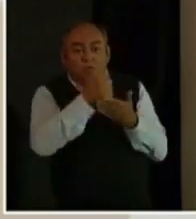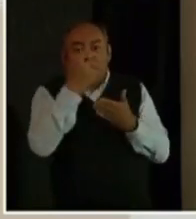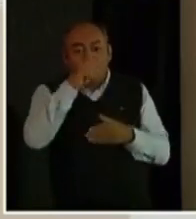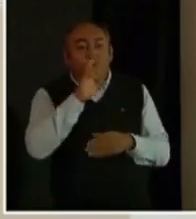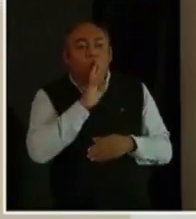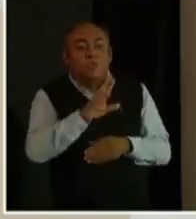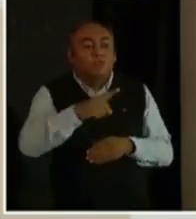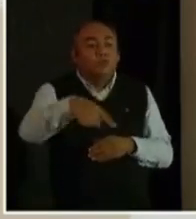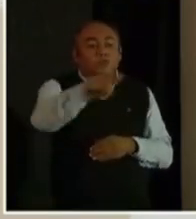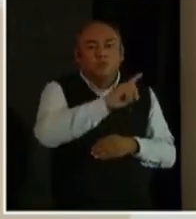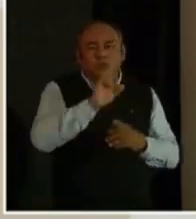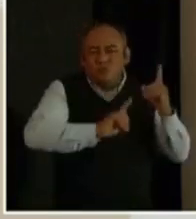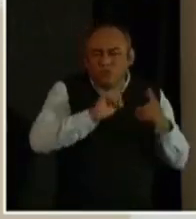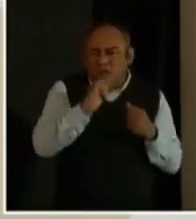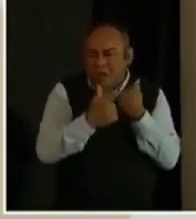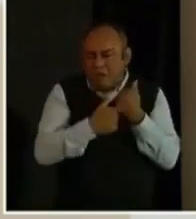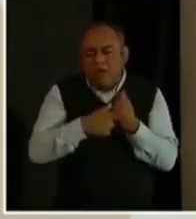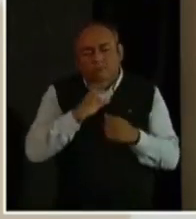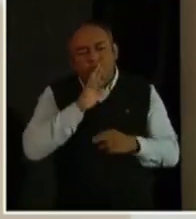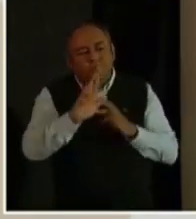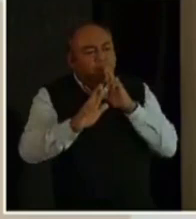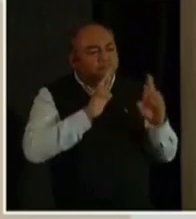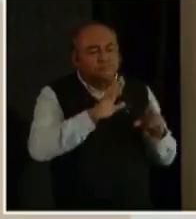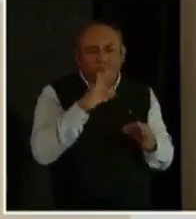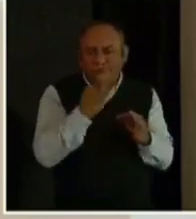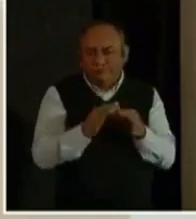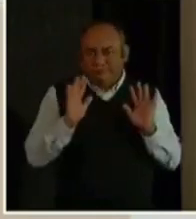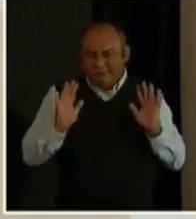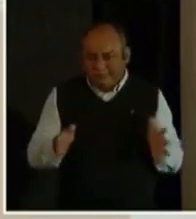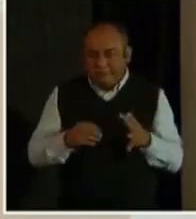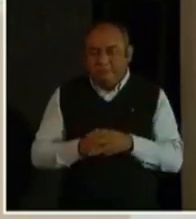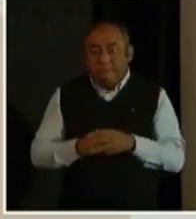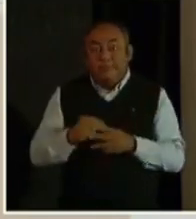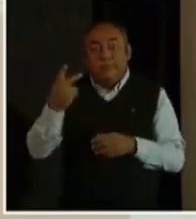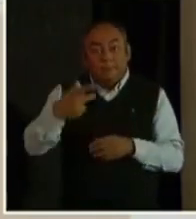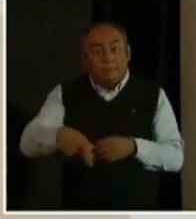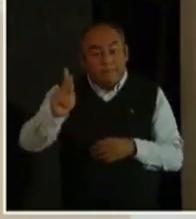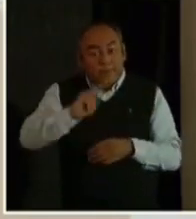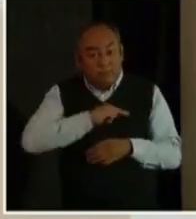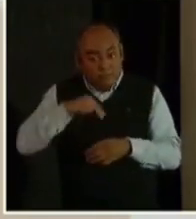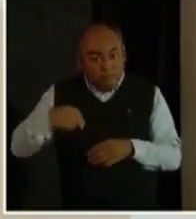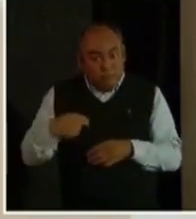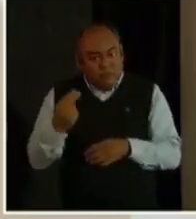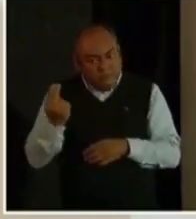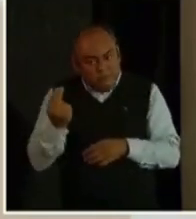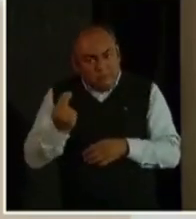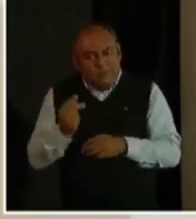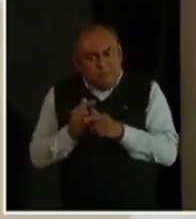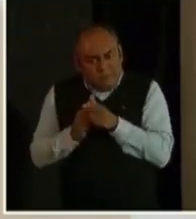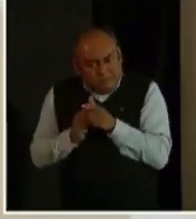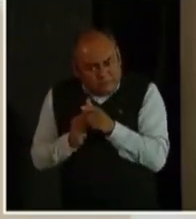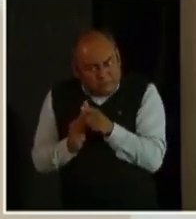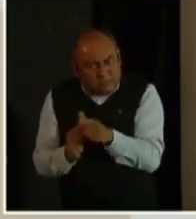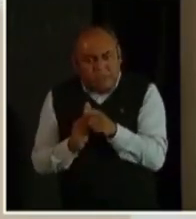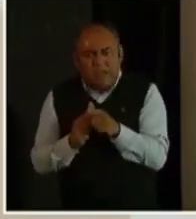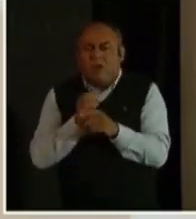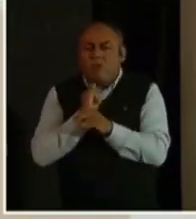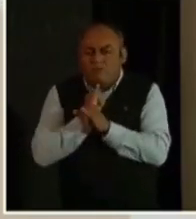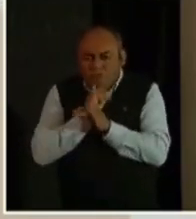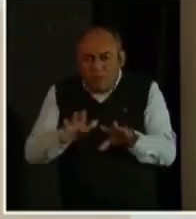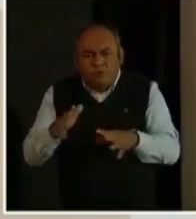la secretaría de movilidad y planeación urbana reforzará su programa de socialización y acompañamiento puerta por